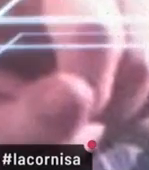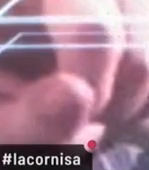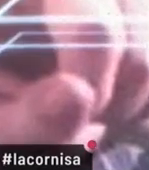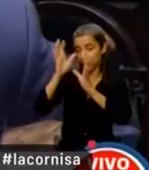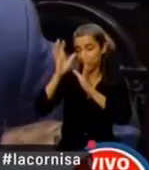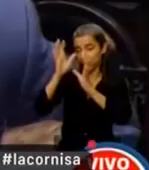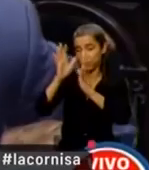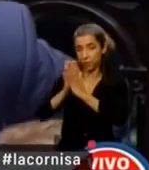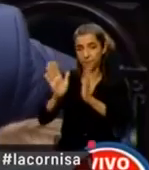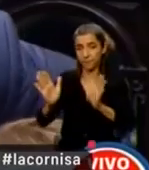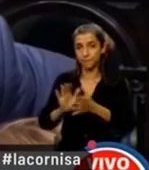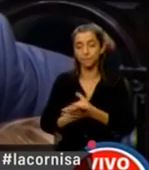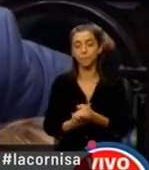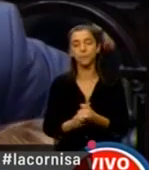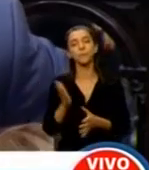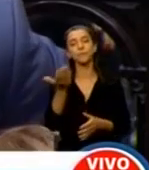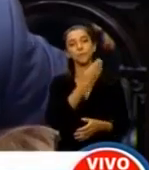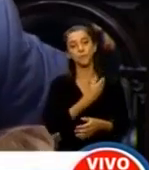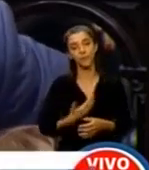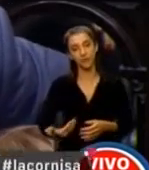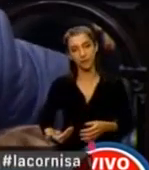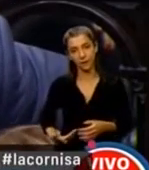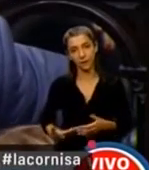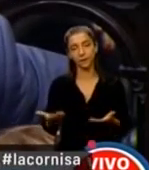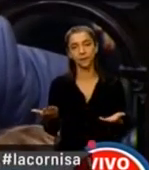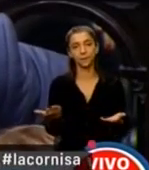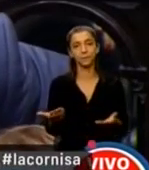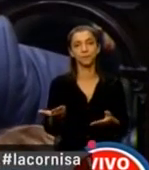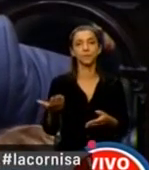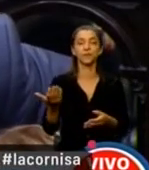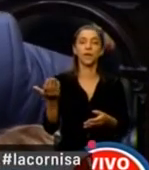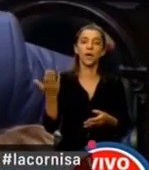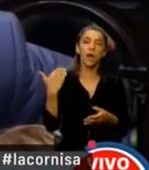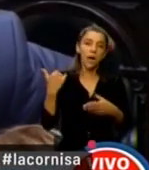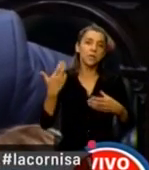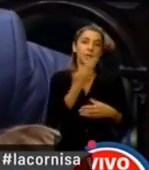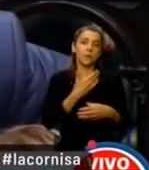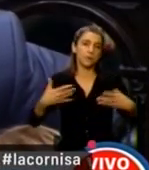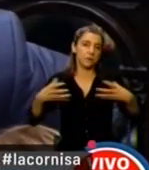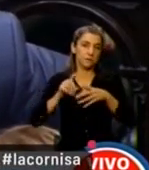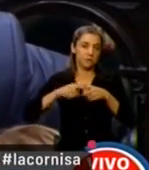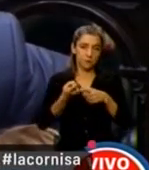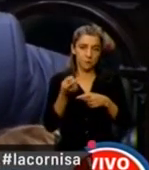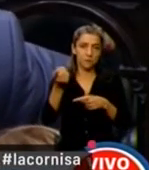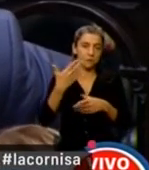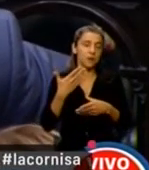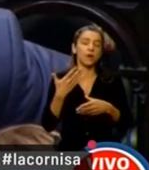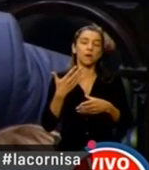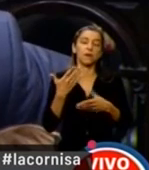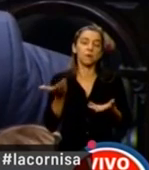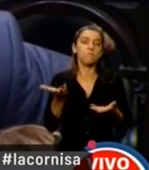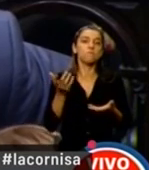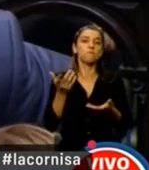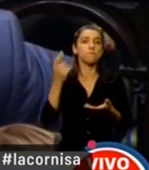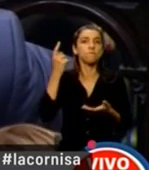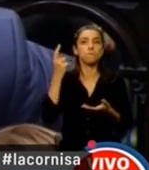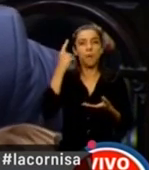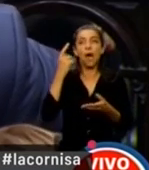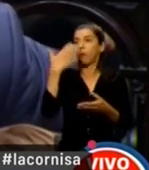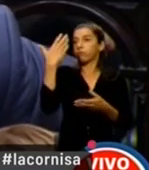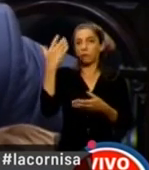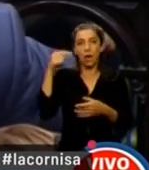Ritondo. Presidente, hasta la reciente intervención del presidente de su bloque, mi bloque iba a acompañar. No va a acompañar que vuelva la